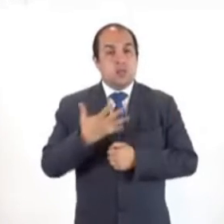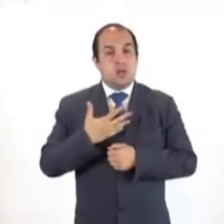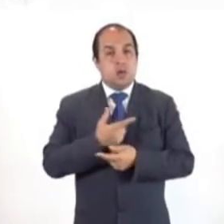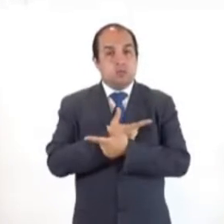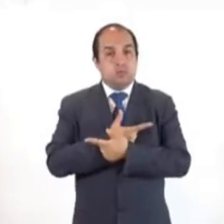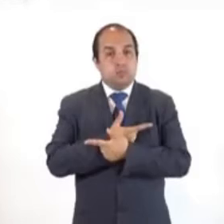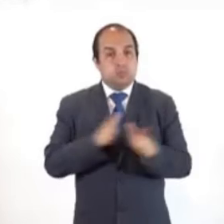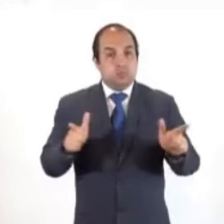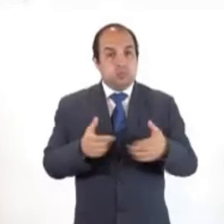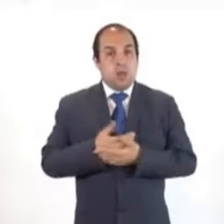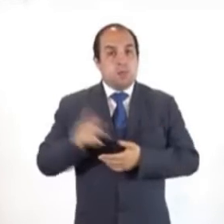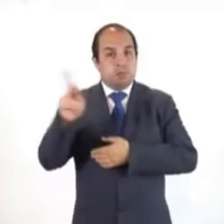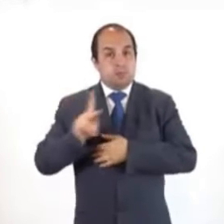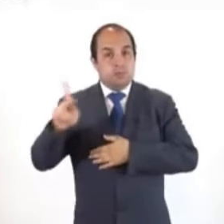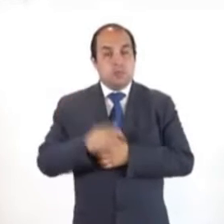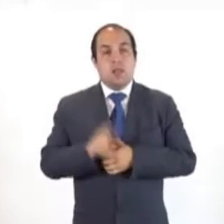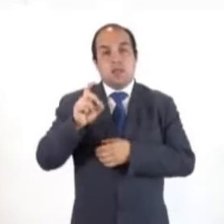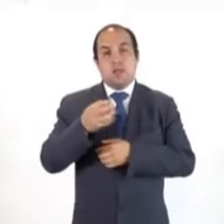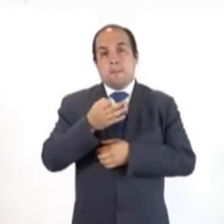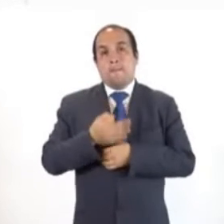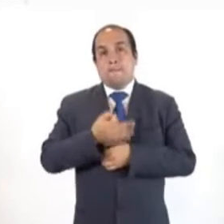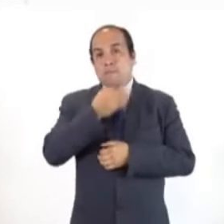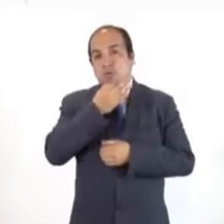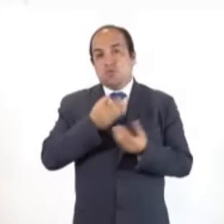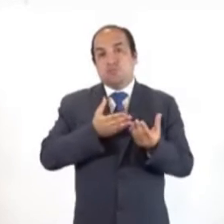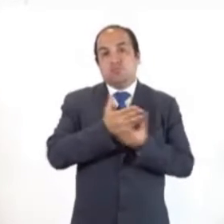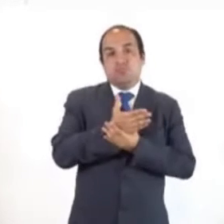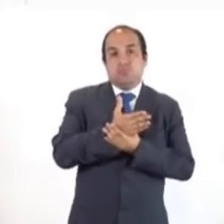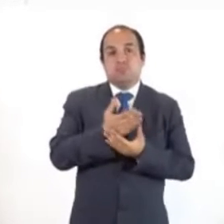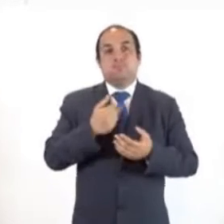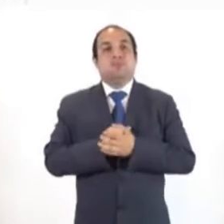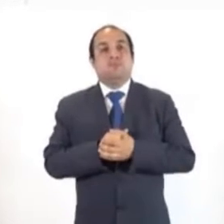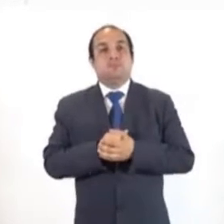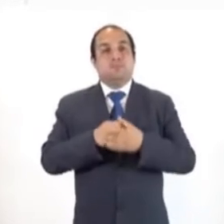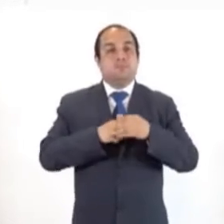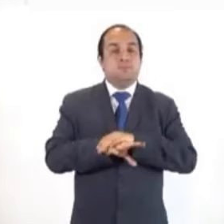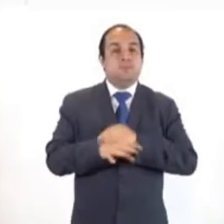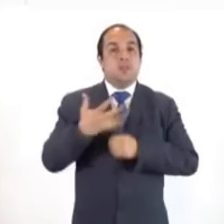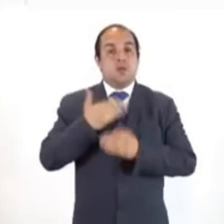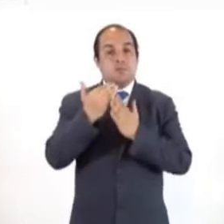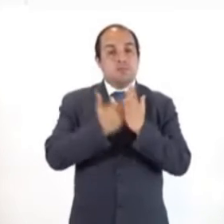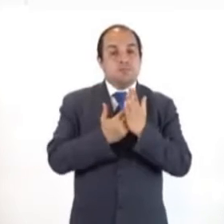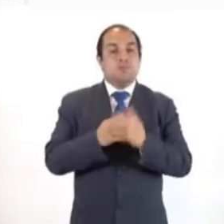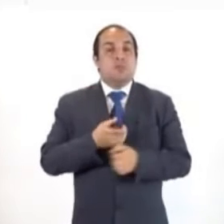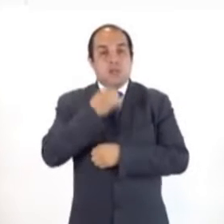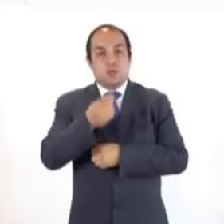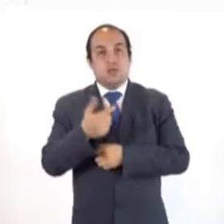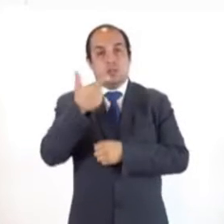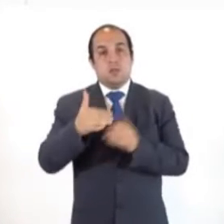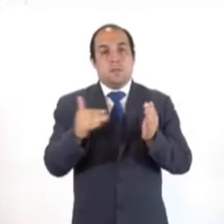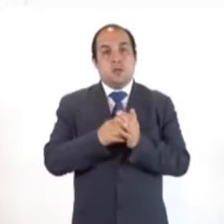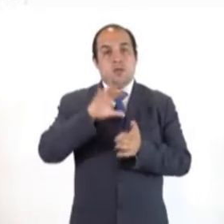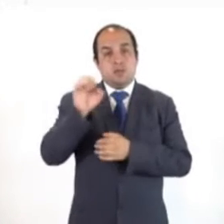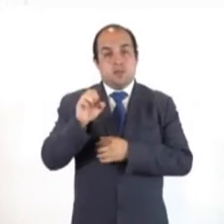la ciudadanía. En menos de media hora entran y salen. En ese sentido, esta bajada, entonces, como les decía, entre 7.500 y